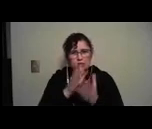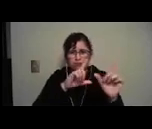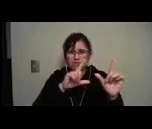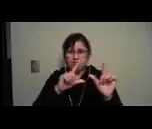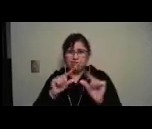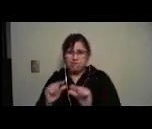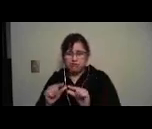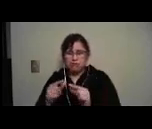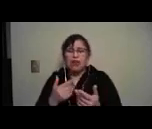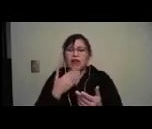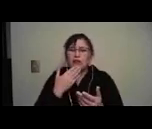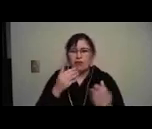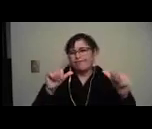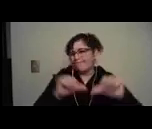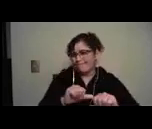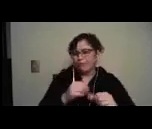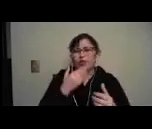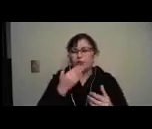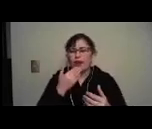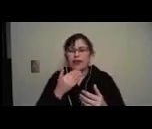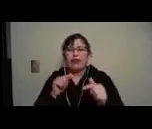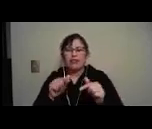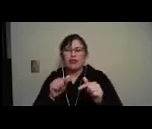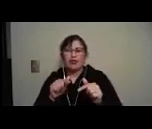significan y que representan un impacto significativo